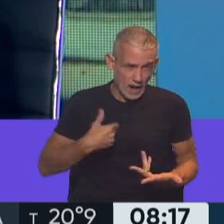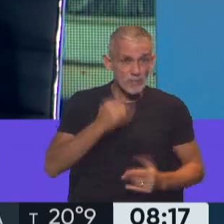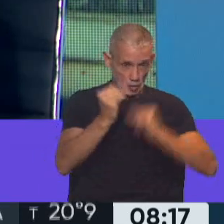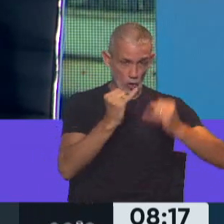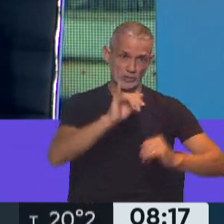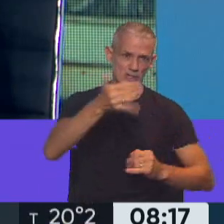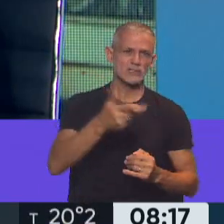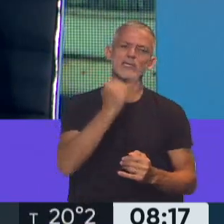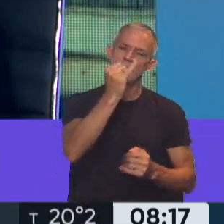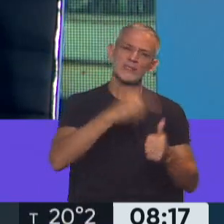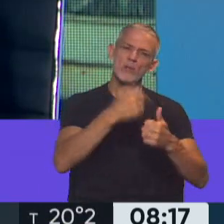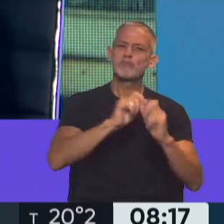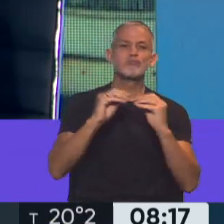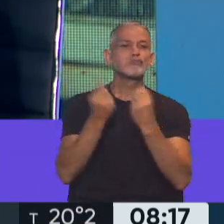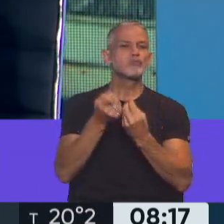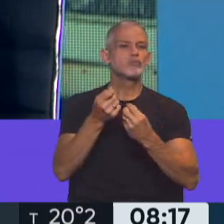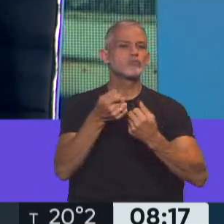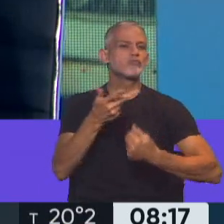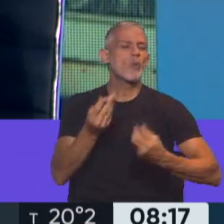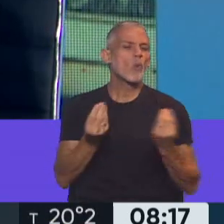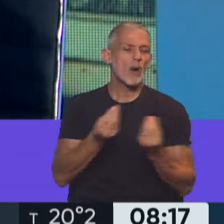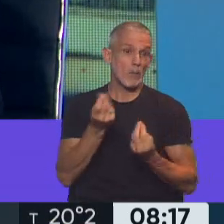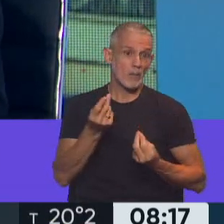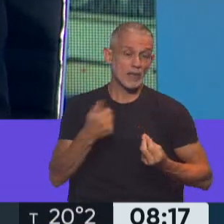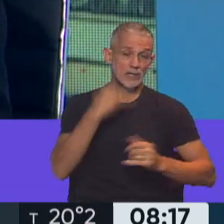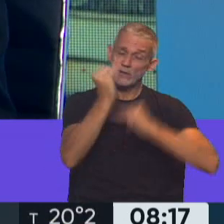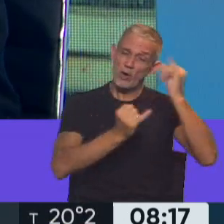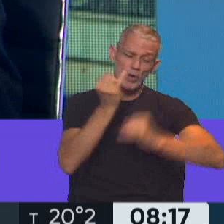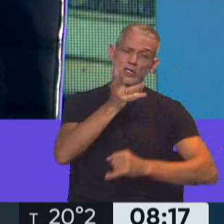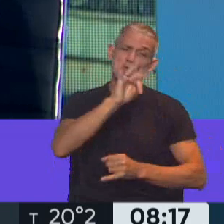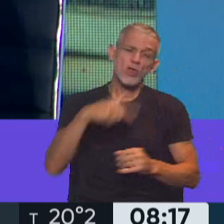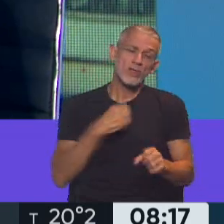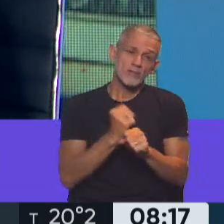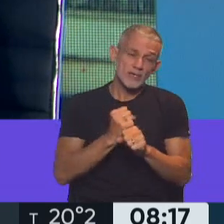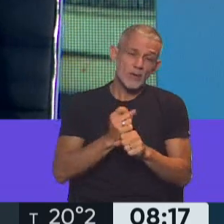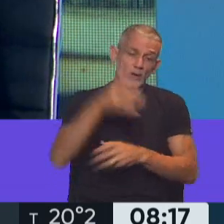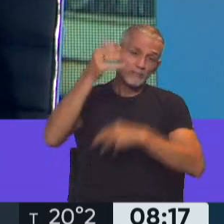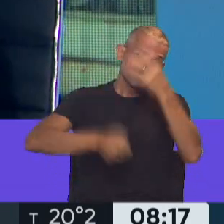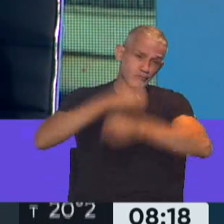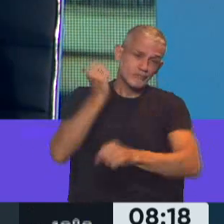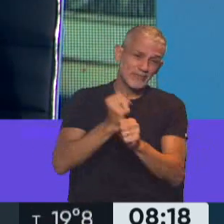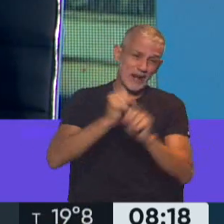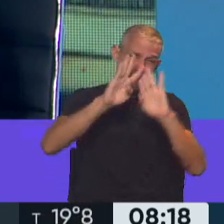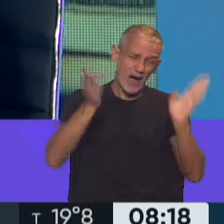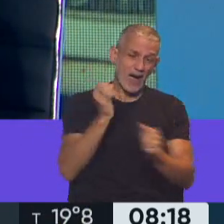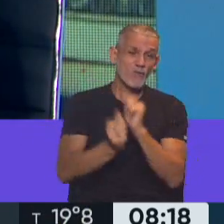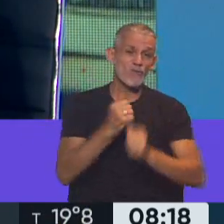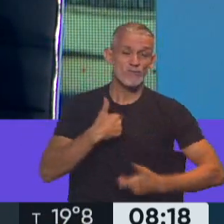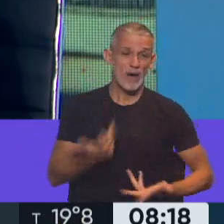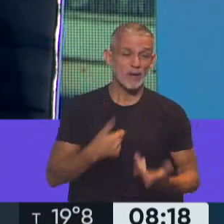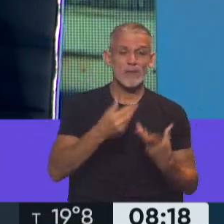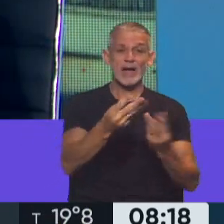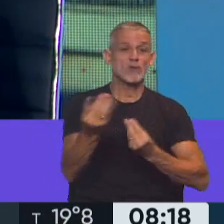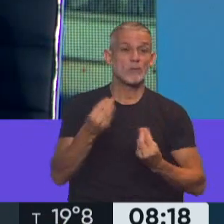esto, decir los números, contar qué nos pasa todos los días cuando tenemos que levantar las persianas y ayudar justamente para